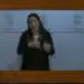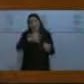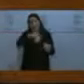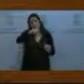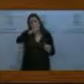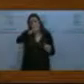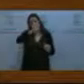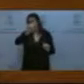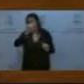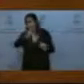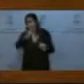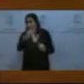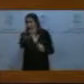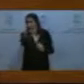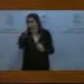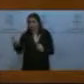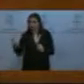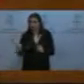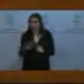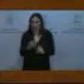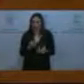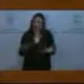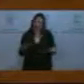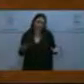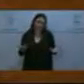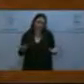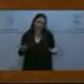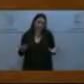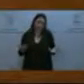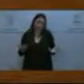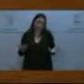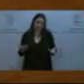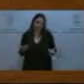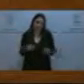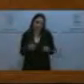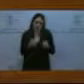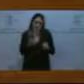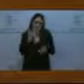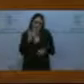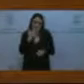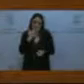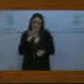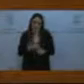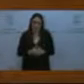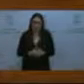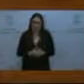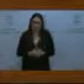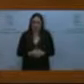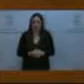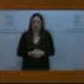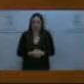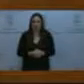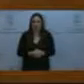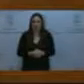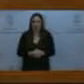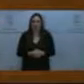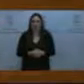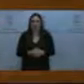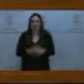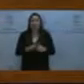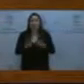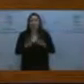euros por parroquia. Sinceramente, ni pafolios tienen estas parroquias. Y,